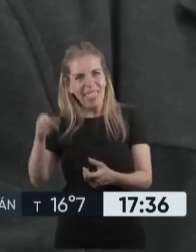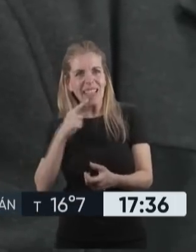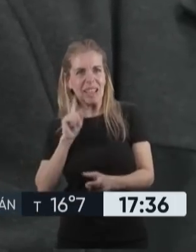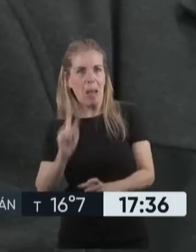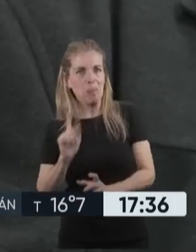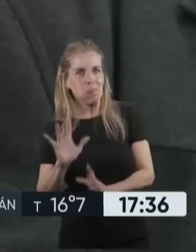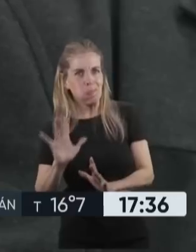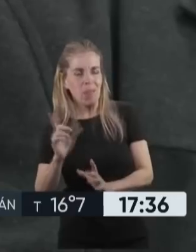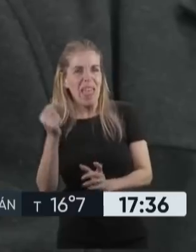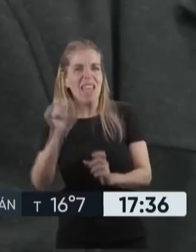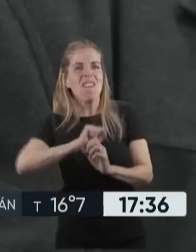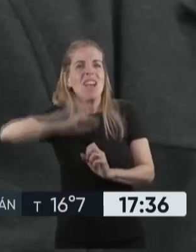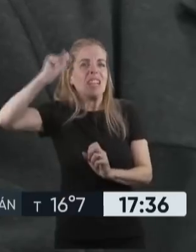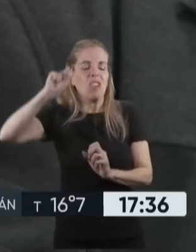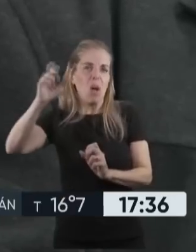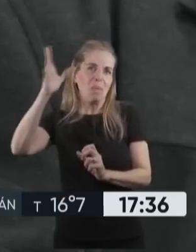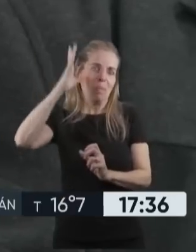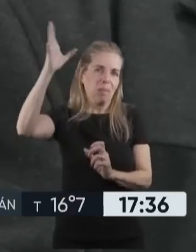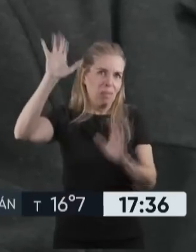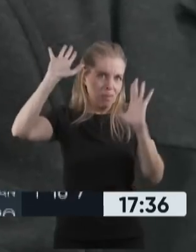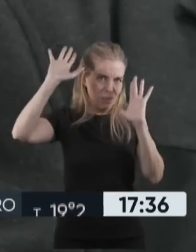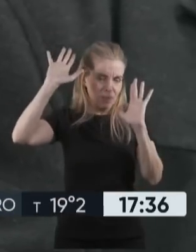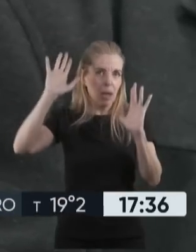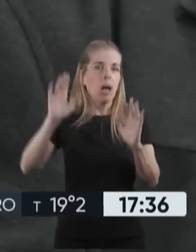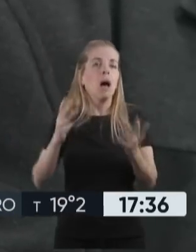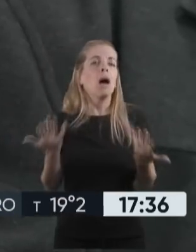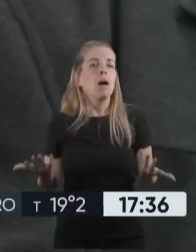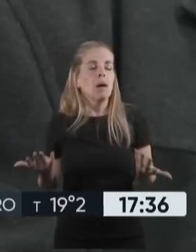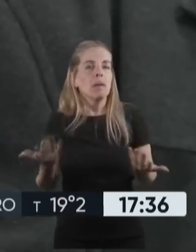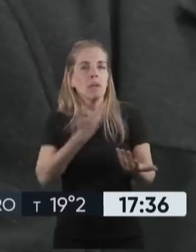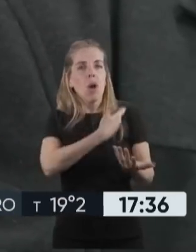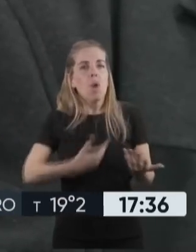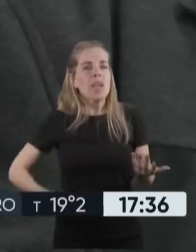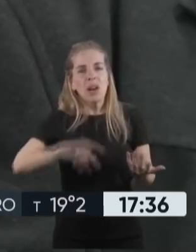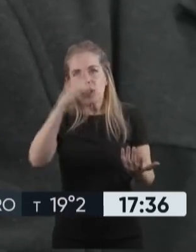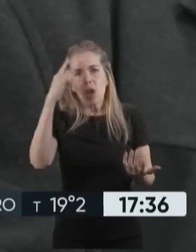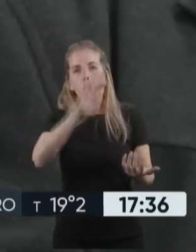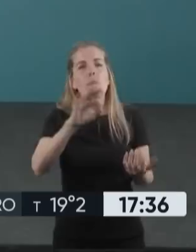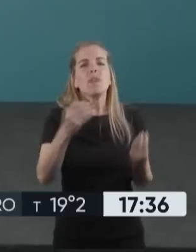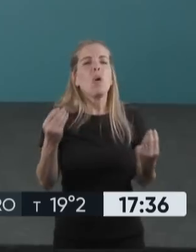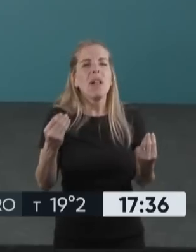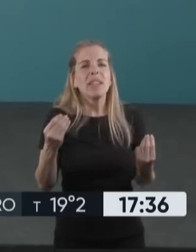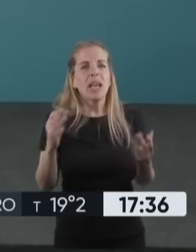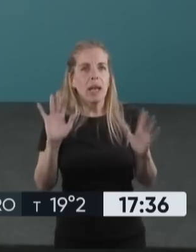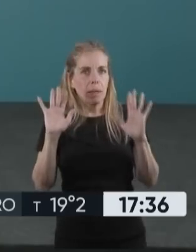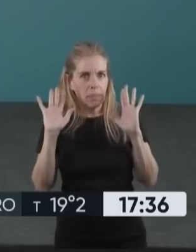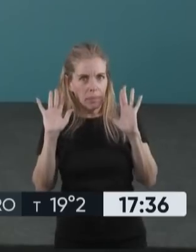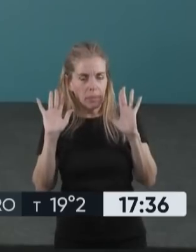riesgo de hiperinflación. ¿Qué opinión tiene el gobierno al respecto? Gracias. De las